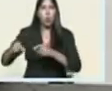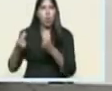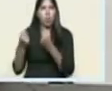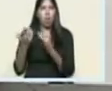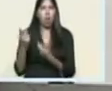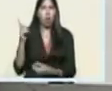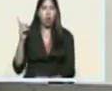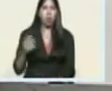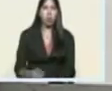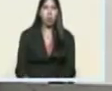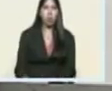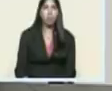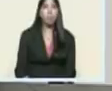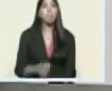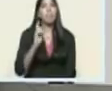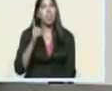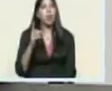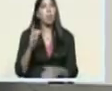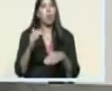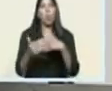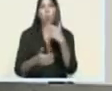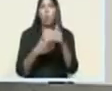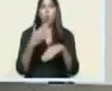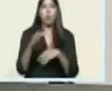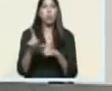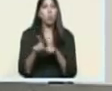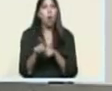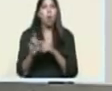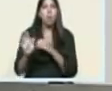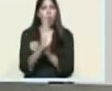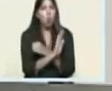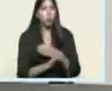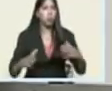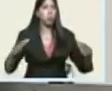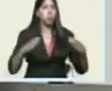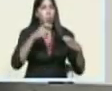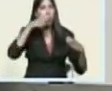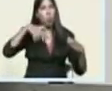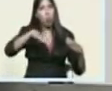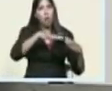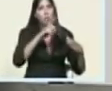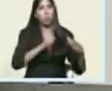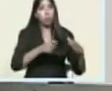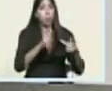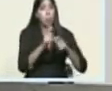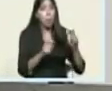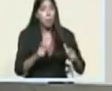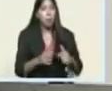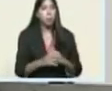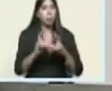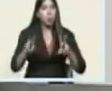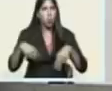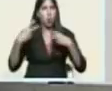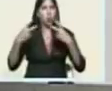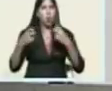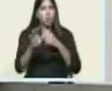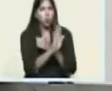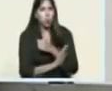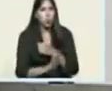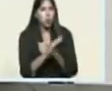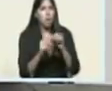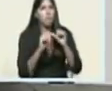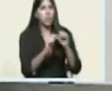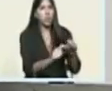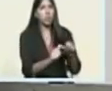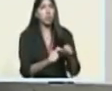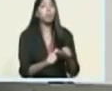neoliberal, tenemos que seguir avanzando en la protección integral de nuestro pueblo, en la renovación de esa protección